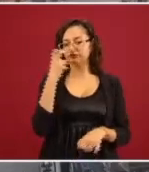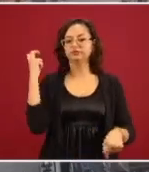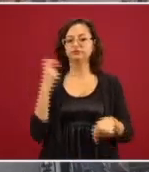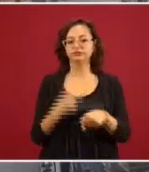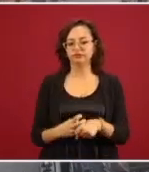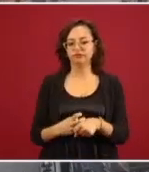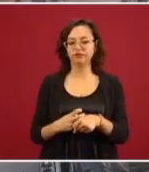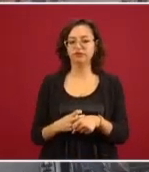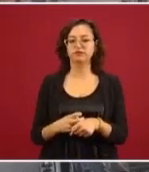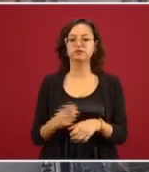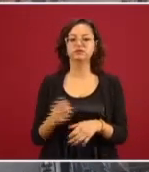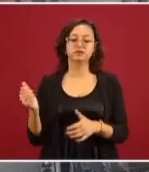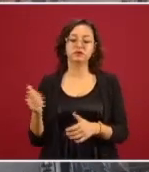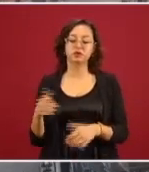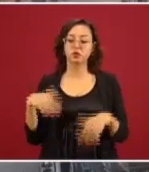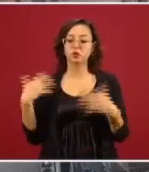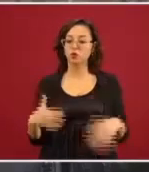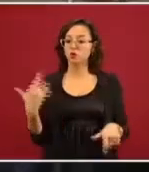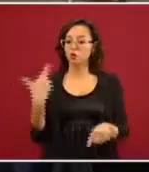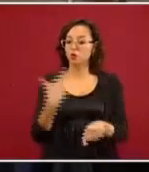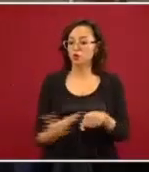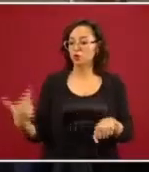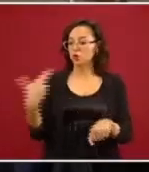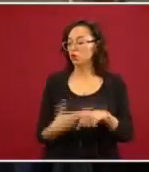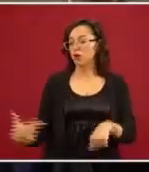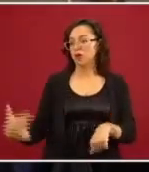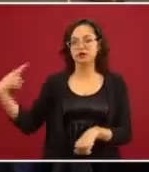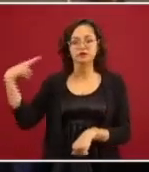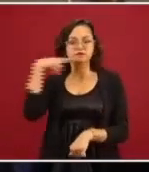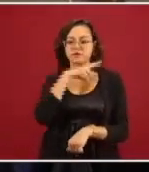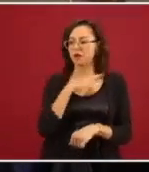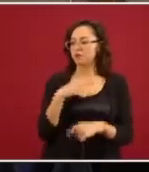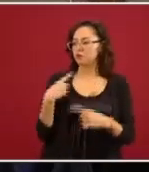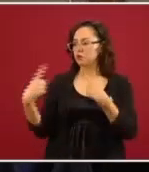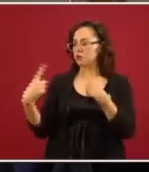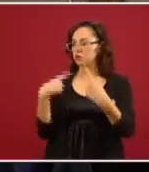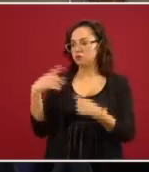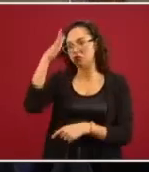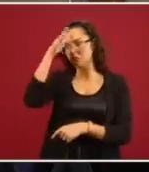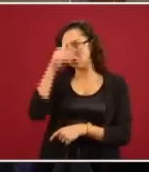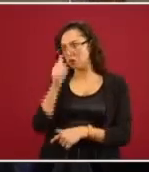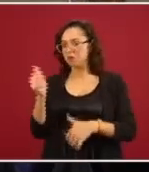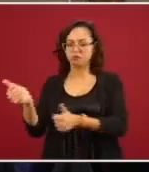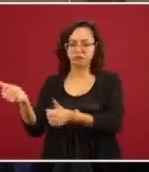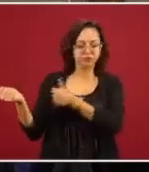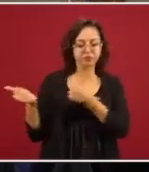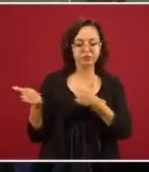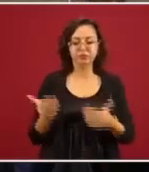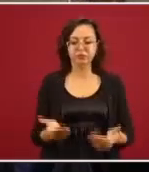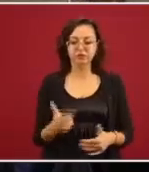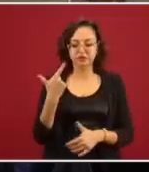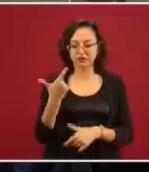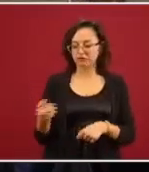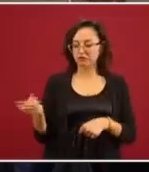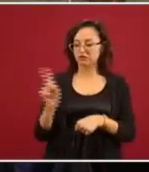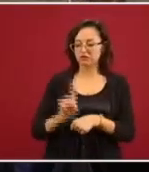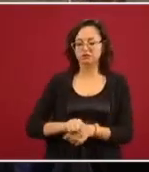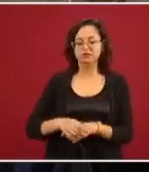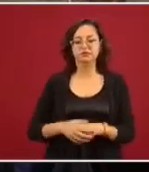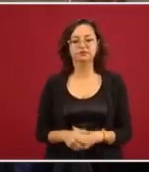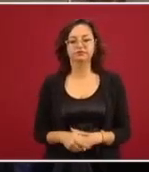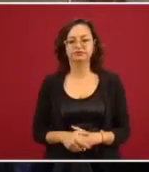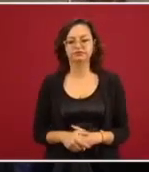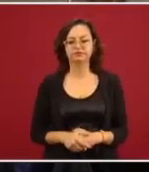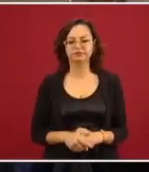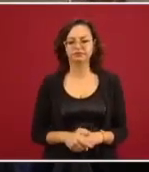inicio del abastecimiento más ágil que se ha dado en la pandemia por parte de MEECO. O sea, la diferencia fueron 7 días. La